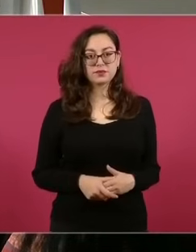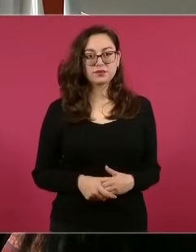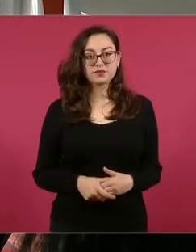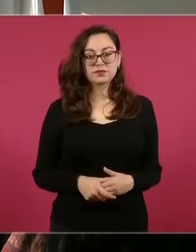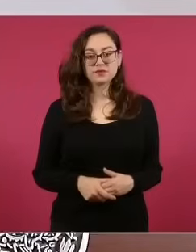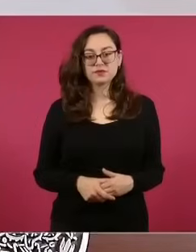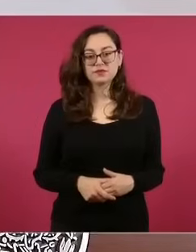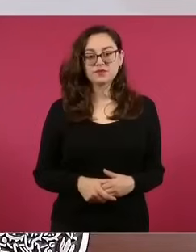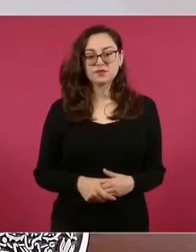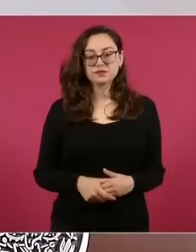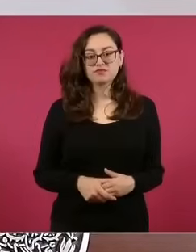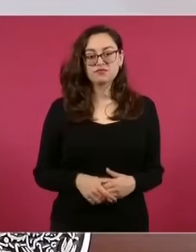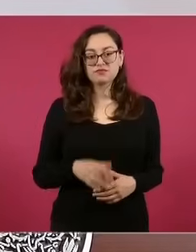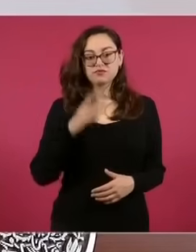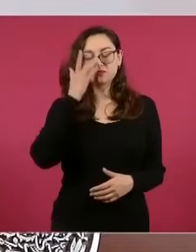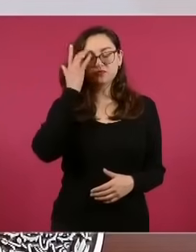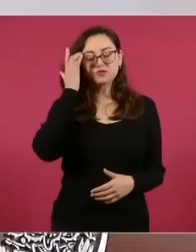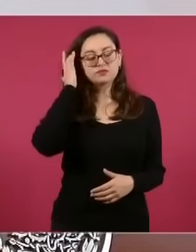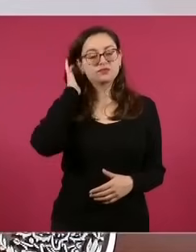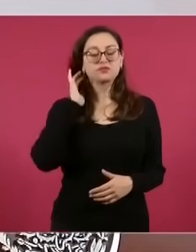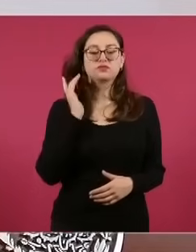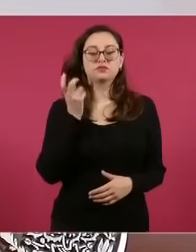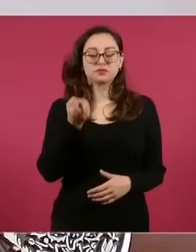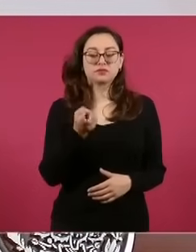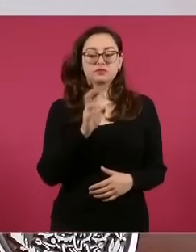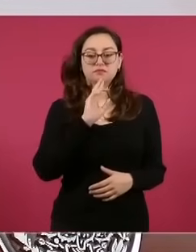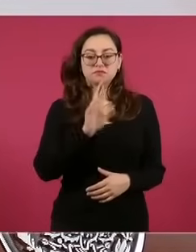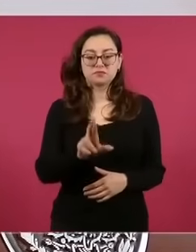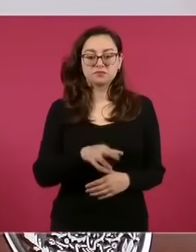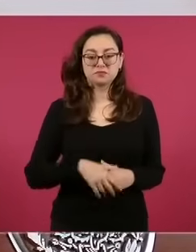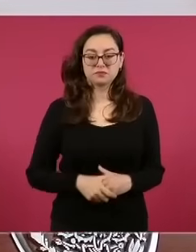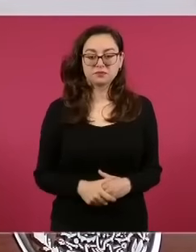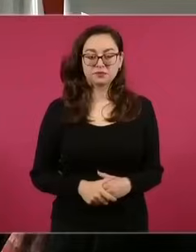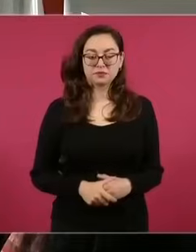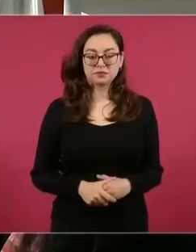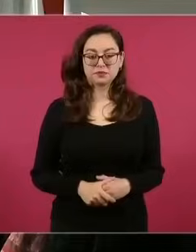Entonces, esa es la respuesta, ¿no? Pregunta.